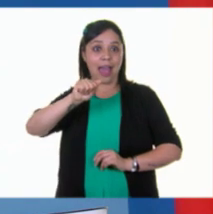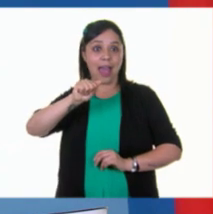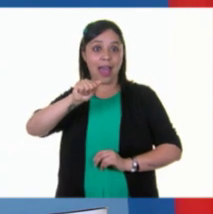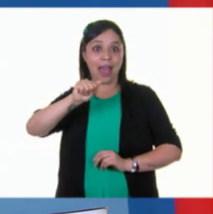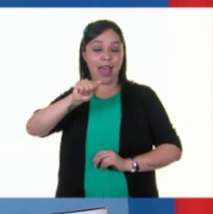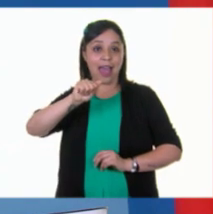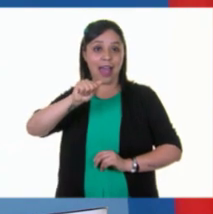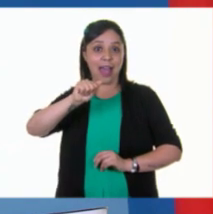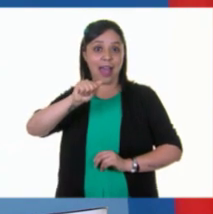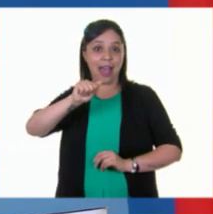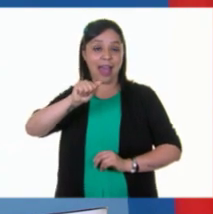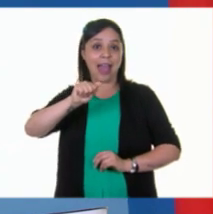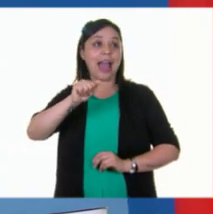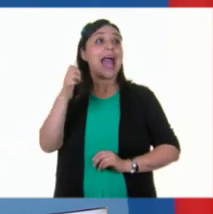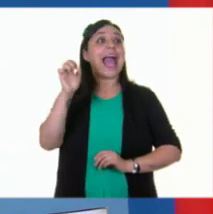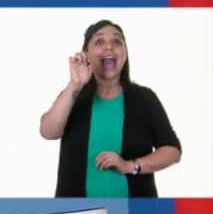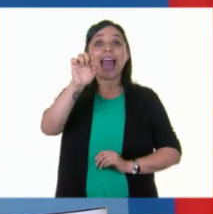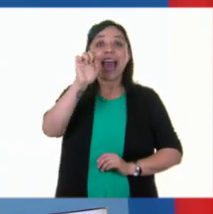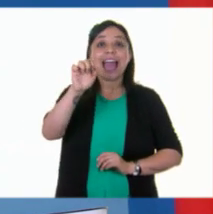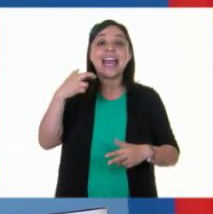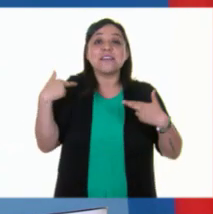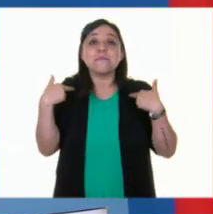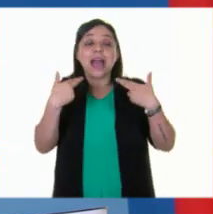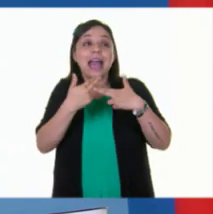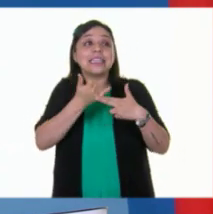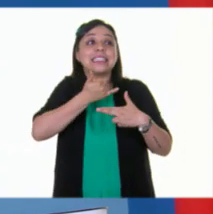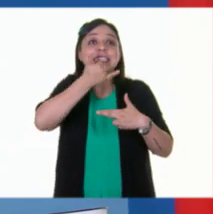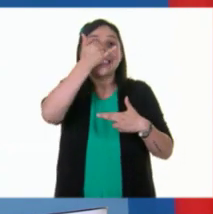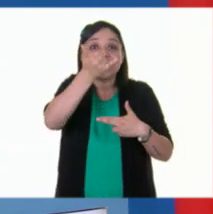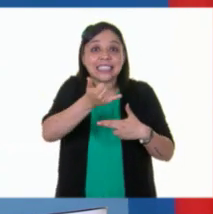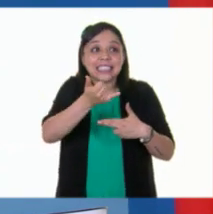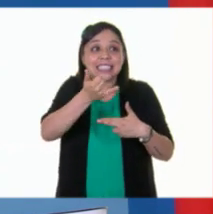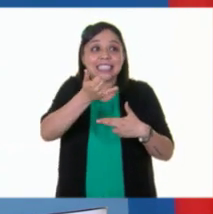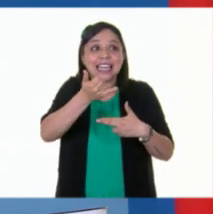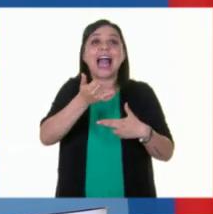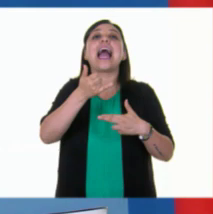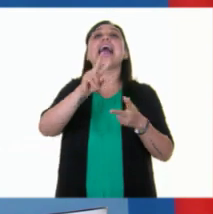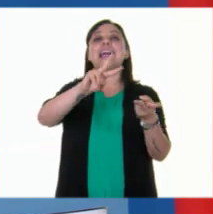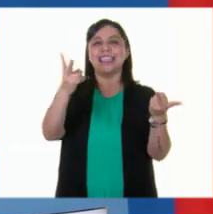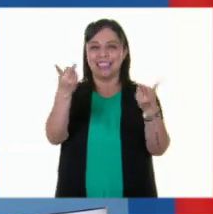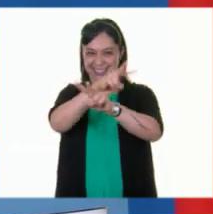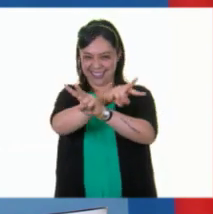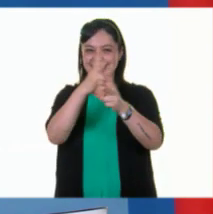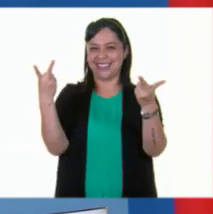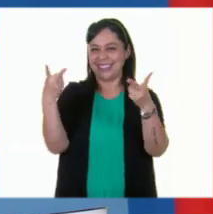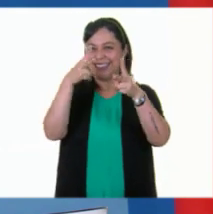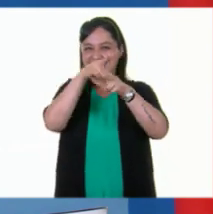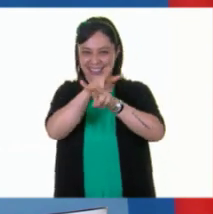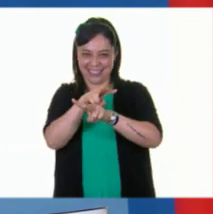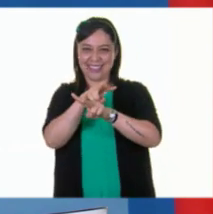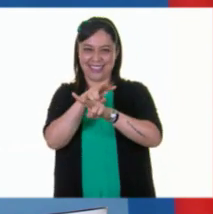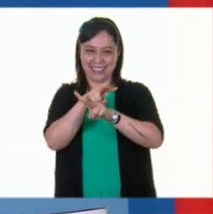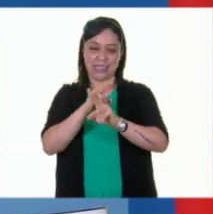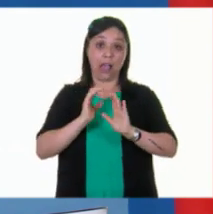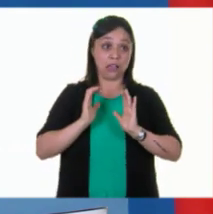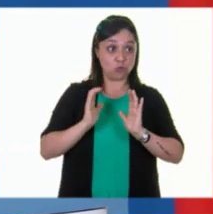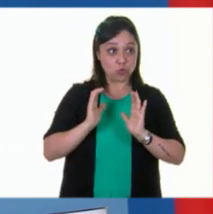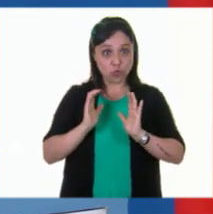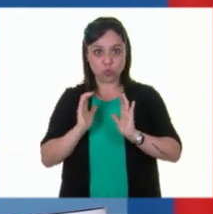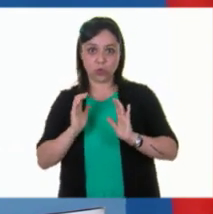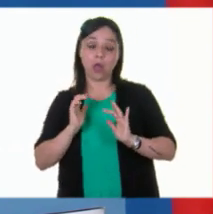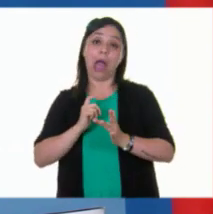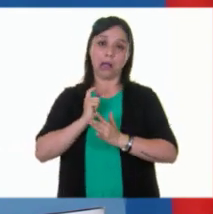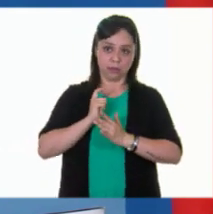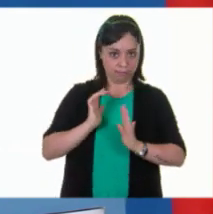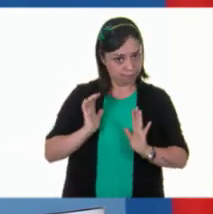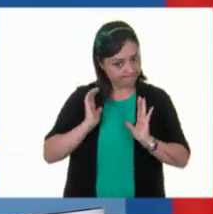Ay, no. Ahí va la E, maestra. Y la ANS. Sí. Amenaza